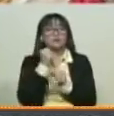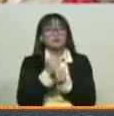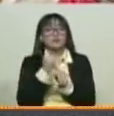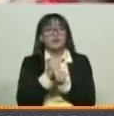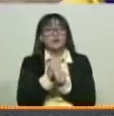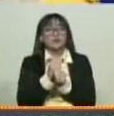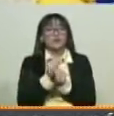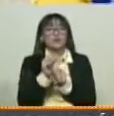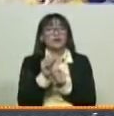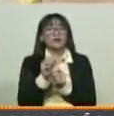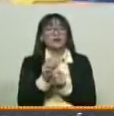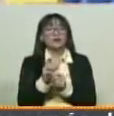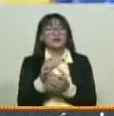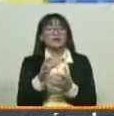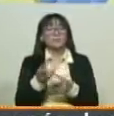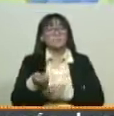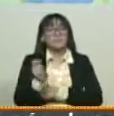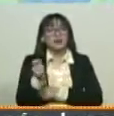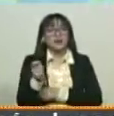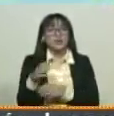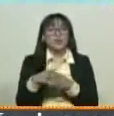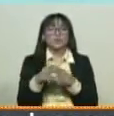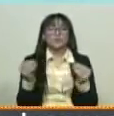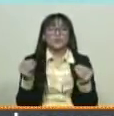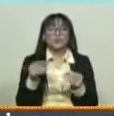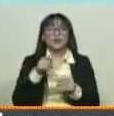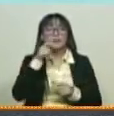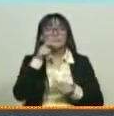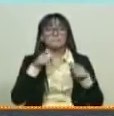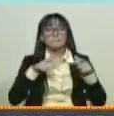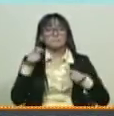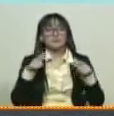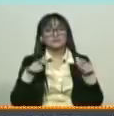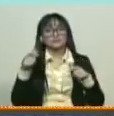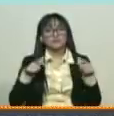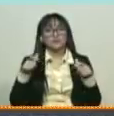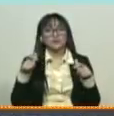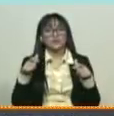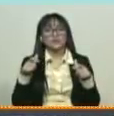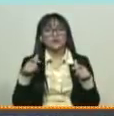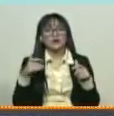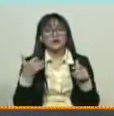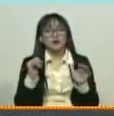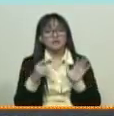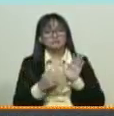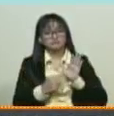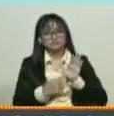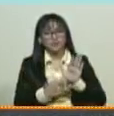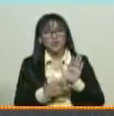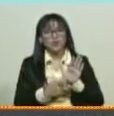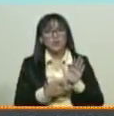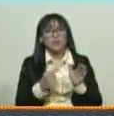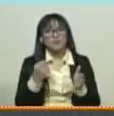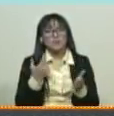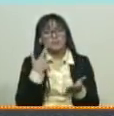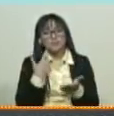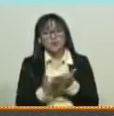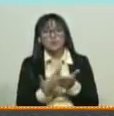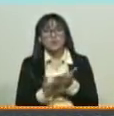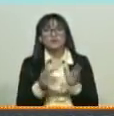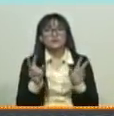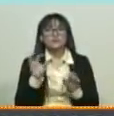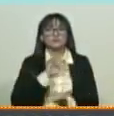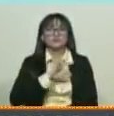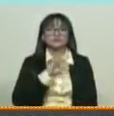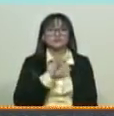los cultores, los pescadores, las personas que presentan cualquier tipo de propuesta desde el punto de vista social,